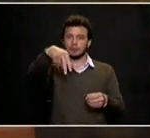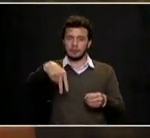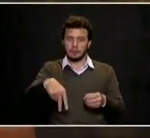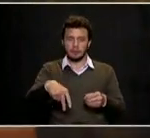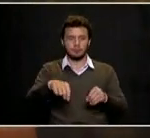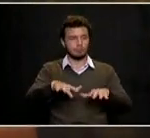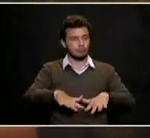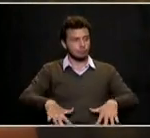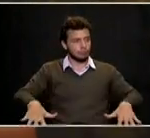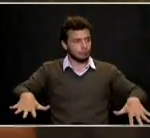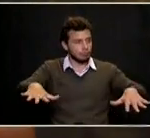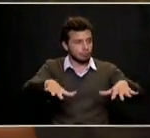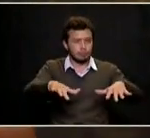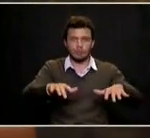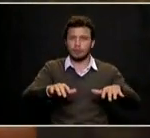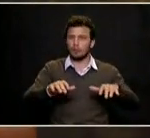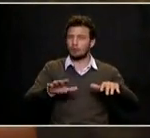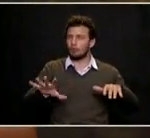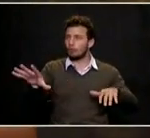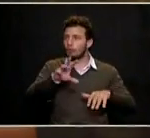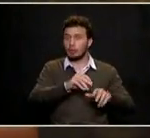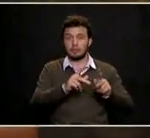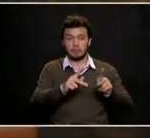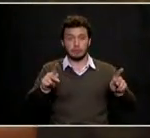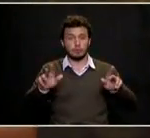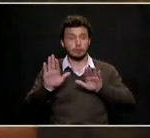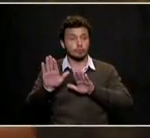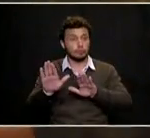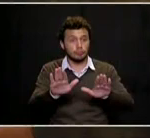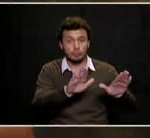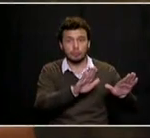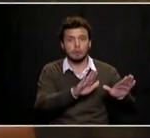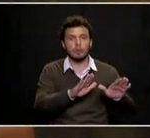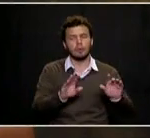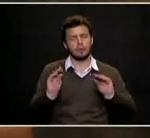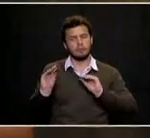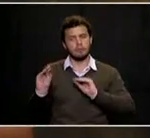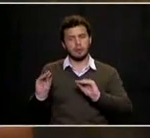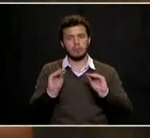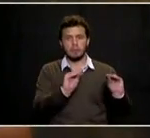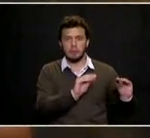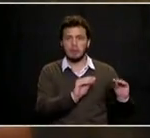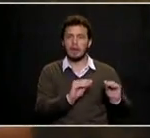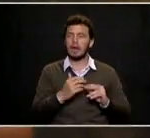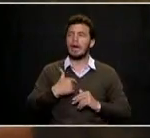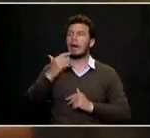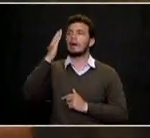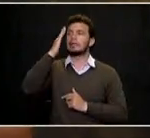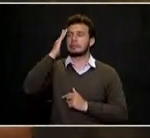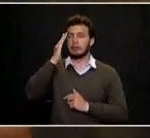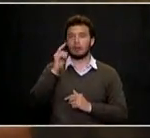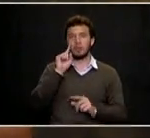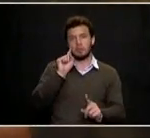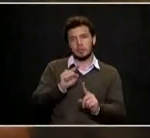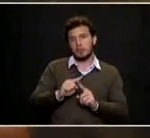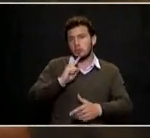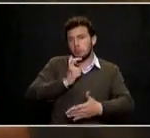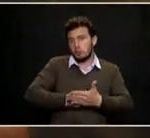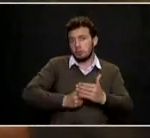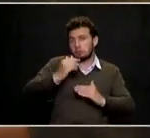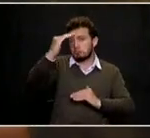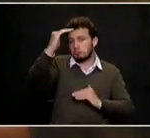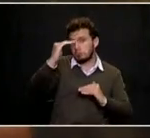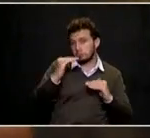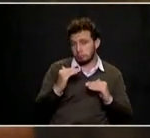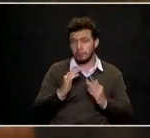parqueo creo que nos ayudaría a bajar las sanciones pero también estoy de acuerdo que la